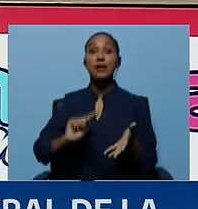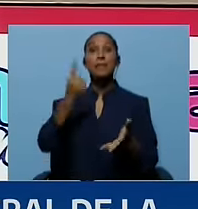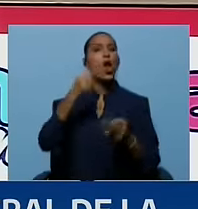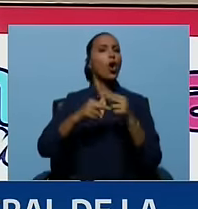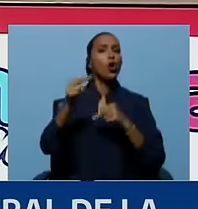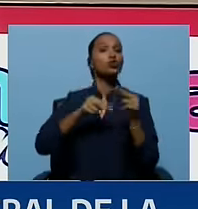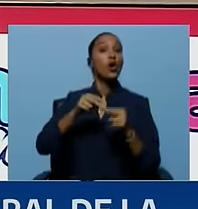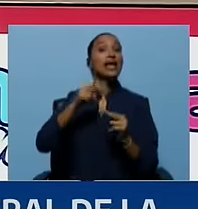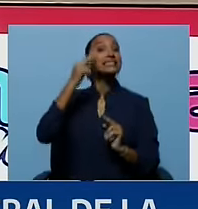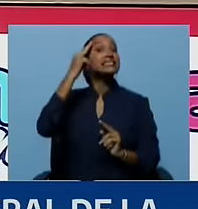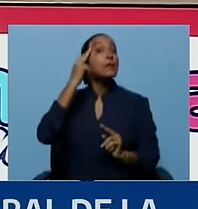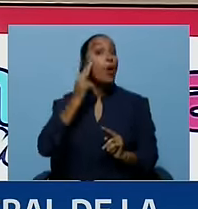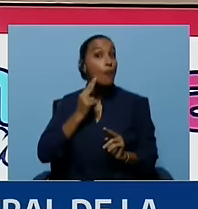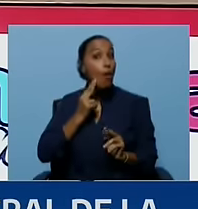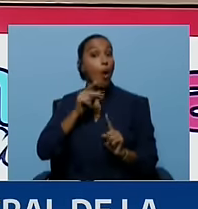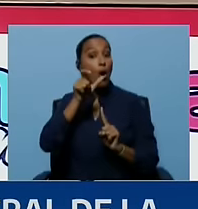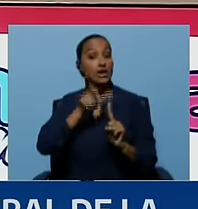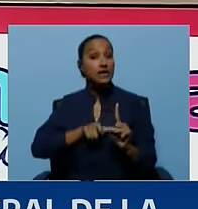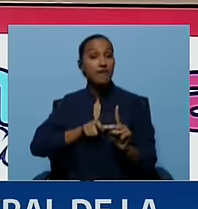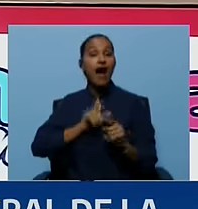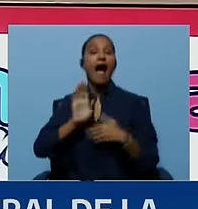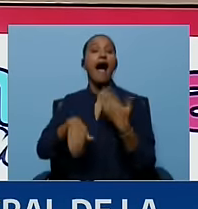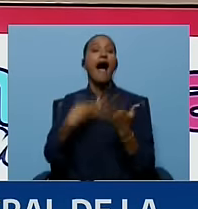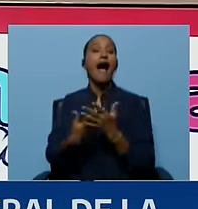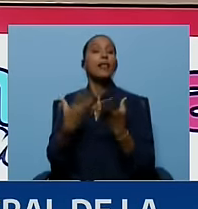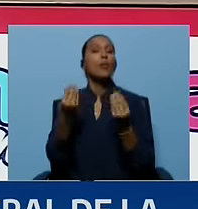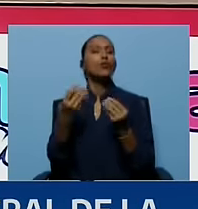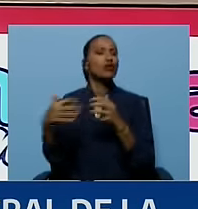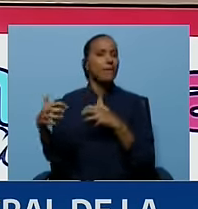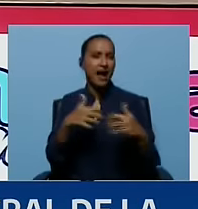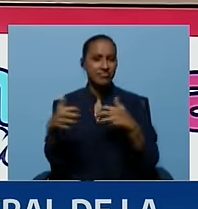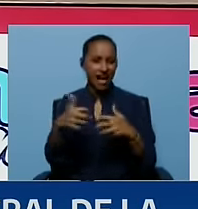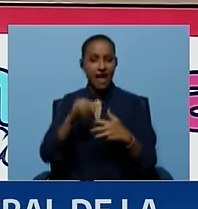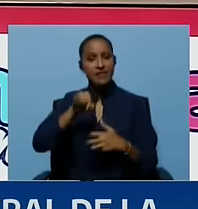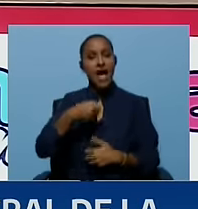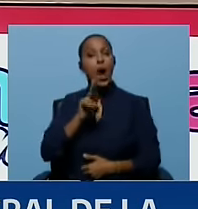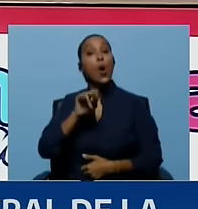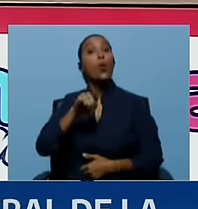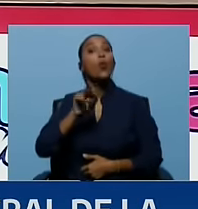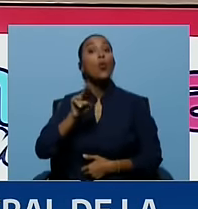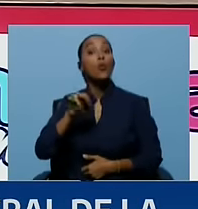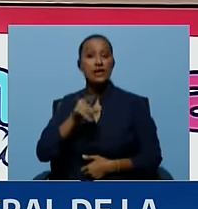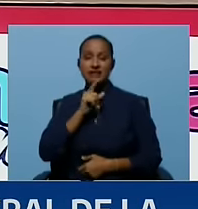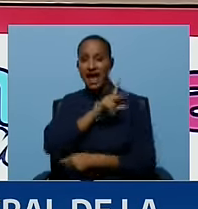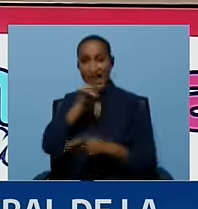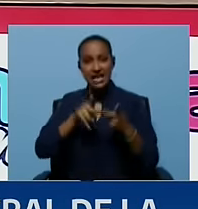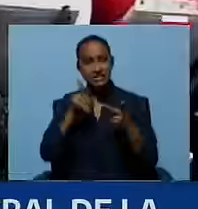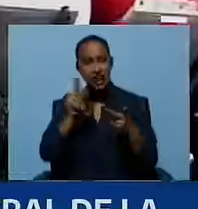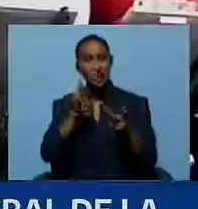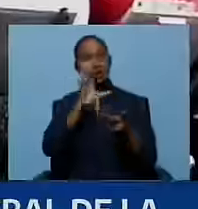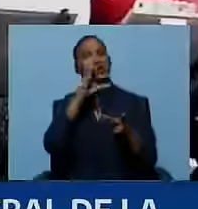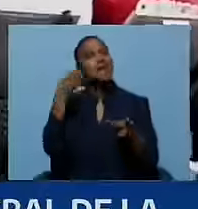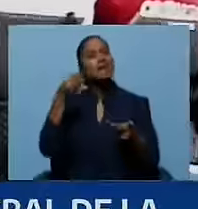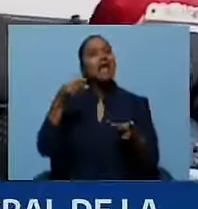llegó hasta Junín, hasta Ayacucho. El segundo lo construyó Ezequiel Zamora,